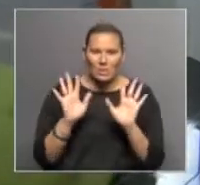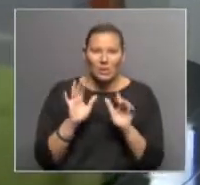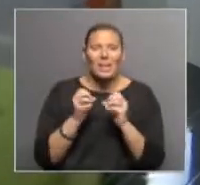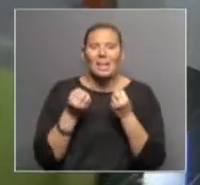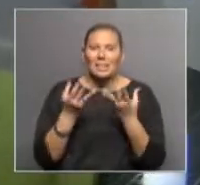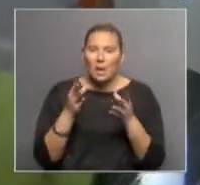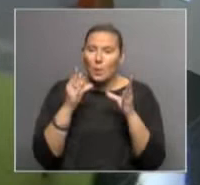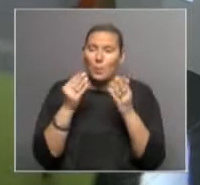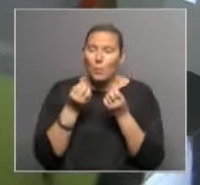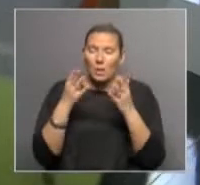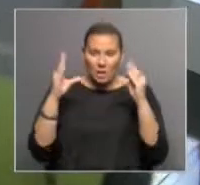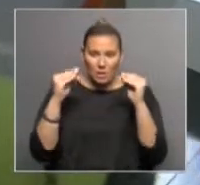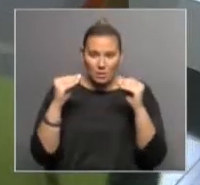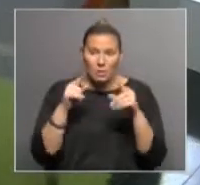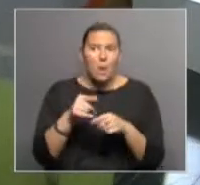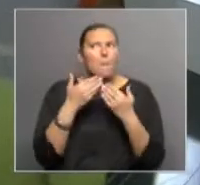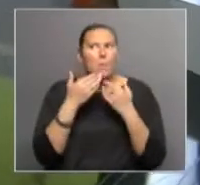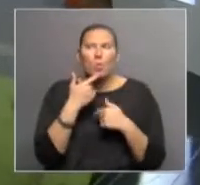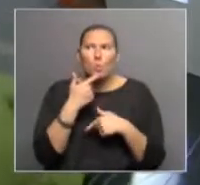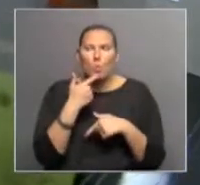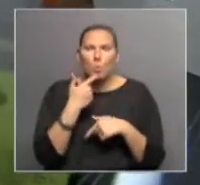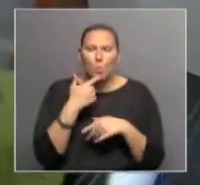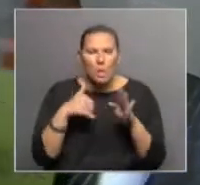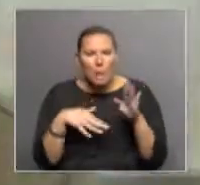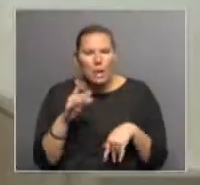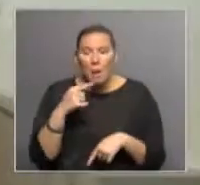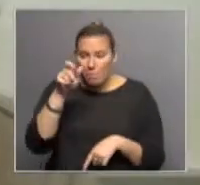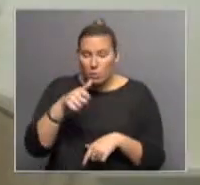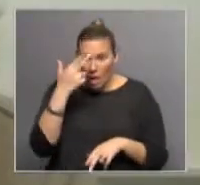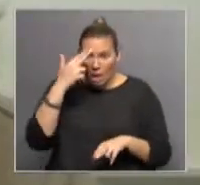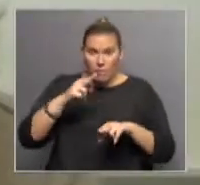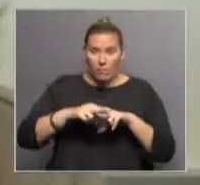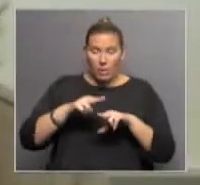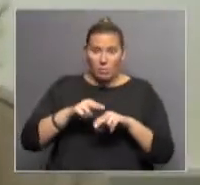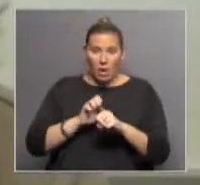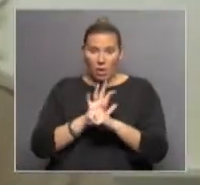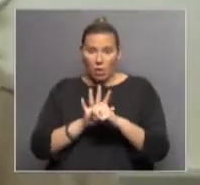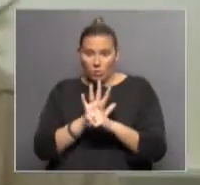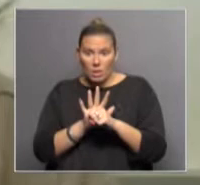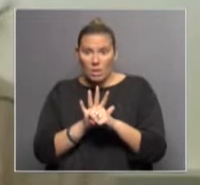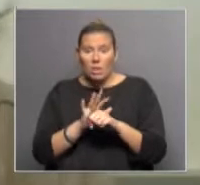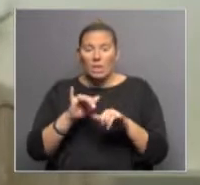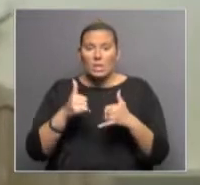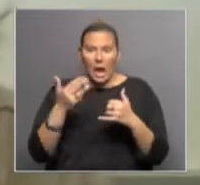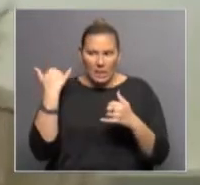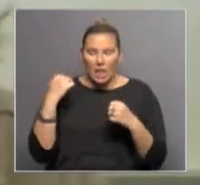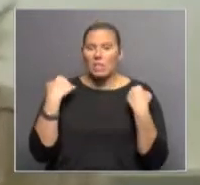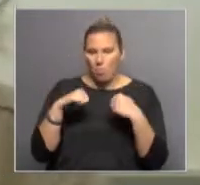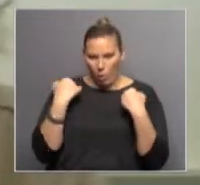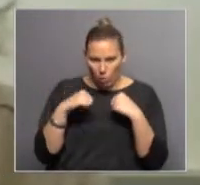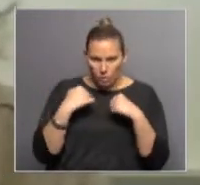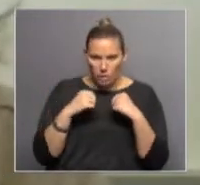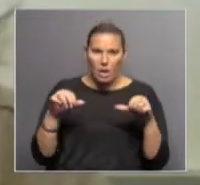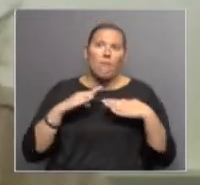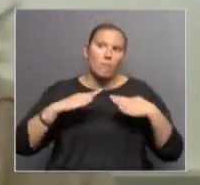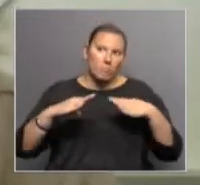noches, buenas noches. Y esa es la gran pregunta, ¿no? Sí. A quienes padecieron la enfermedad, a quienes y ya practicaban algún deporte, alguna